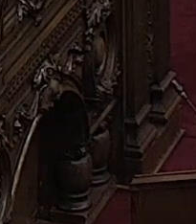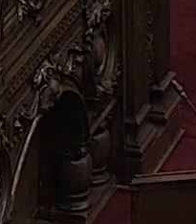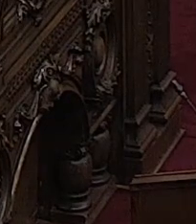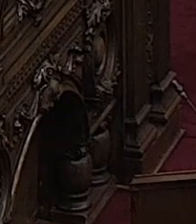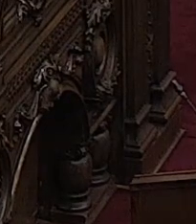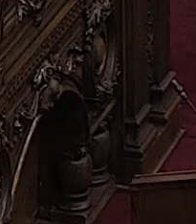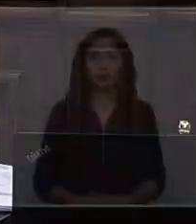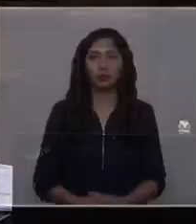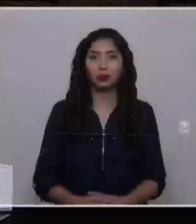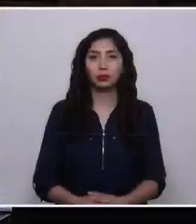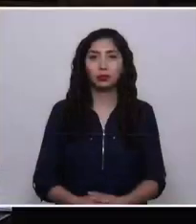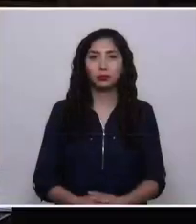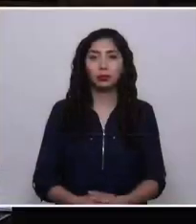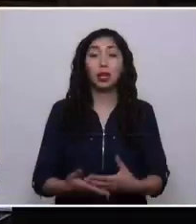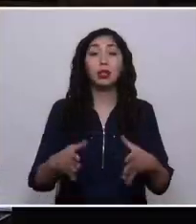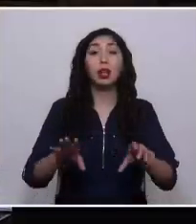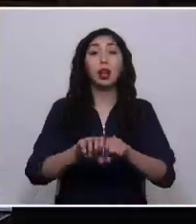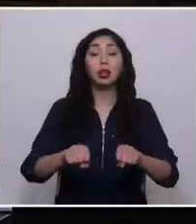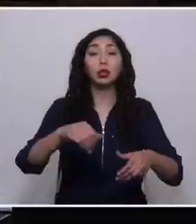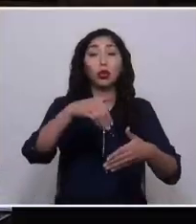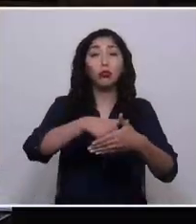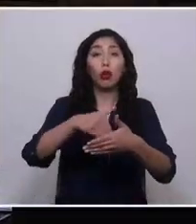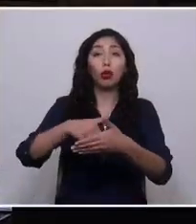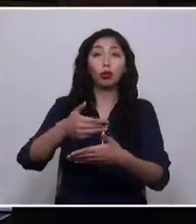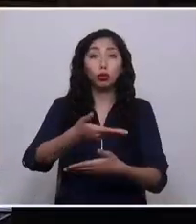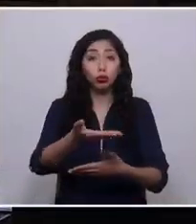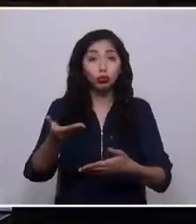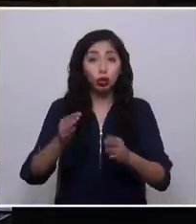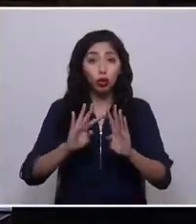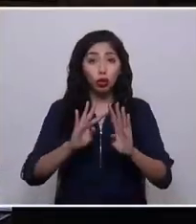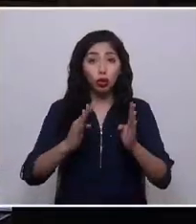Han emitido su voto, señoras y señores convencionales.